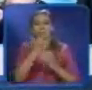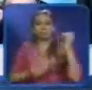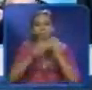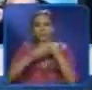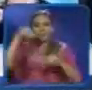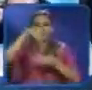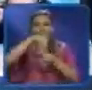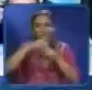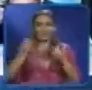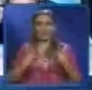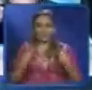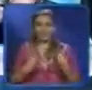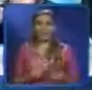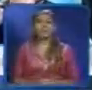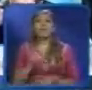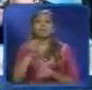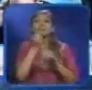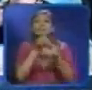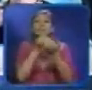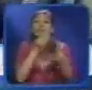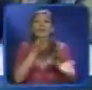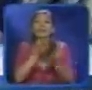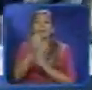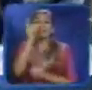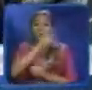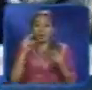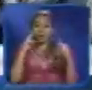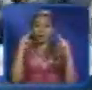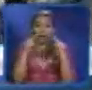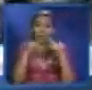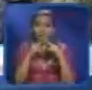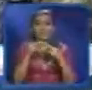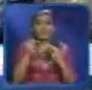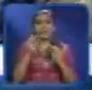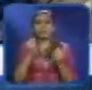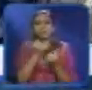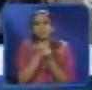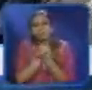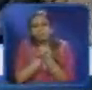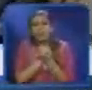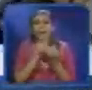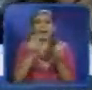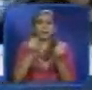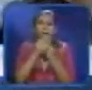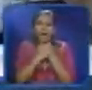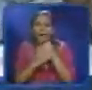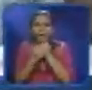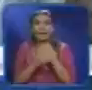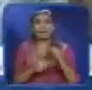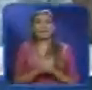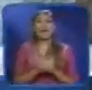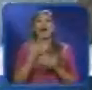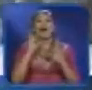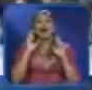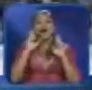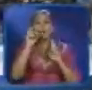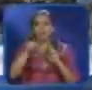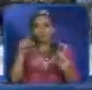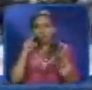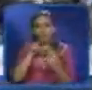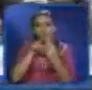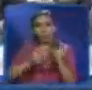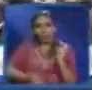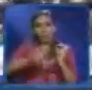que las personas a las que ha conocido están llenas de afecto y calidez. Ojalá que más gente pudiera conocerlas.